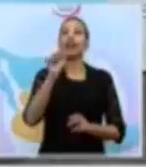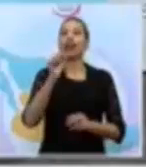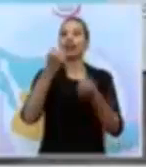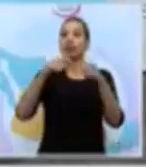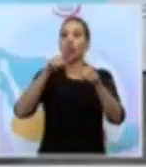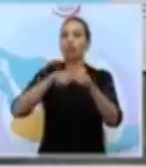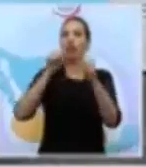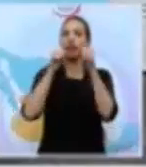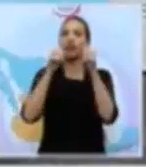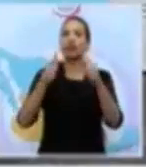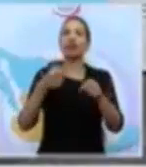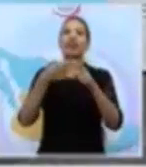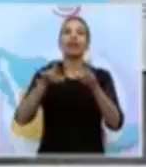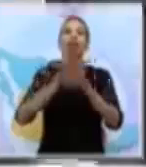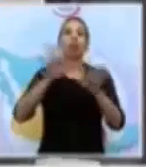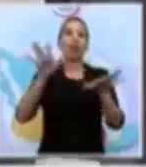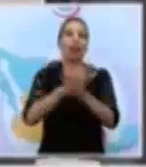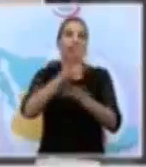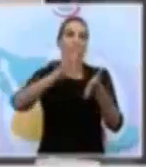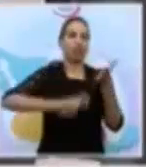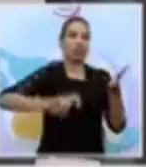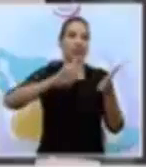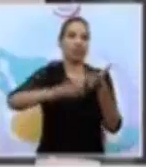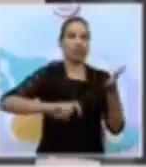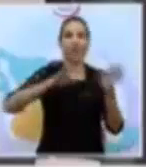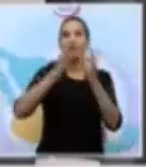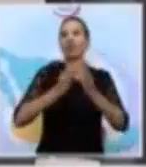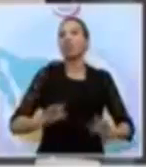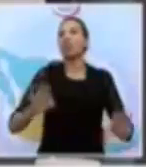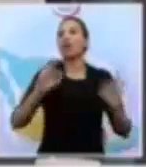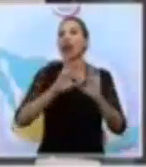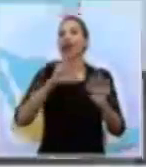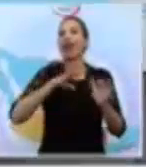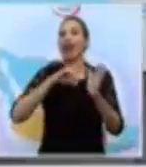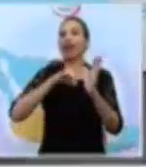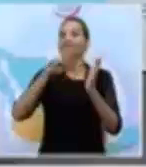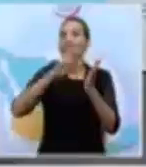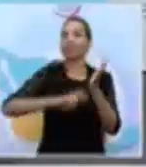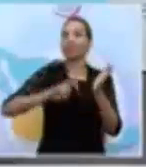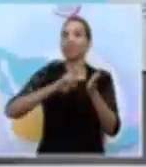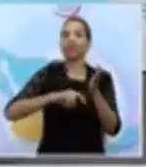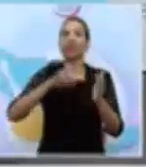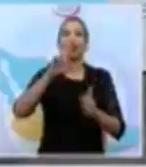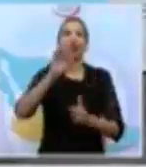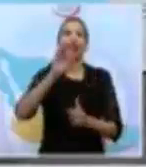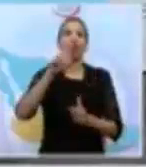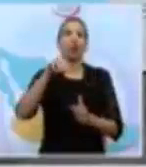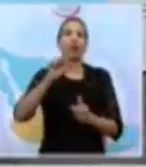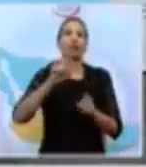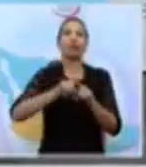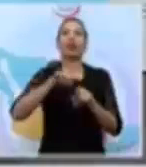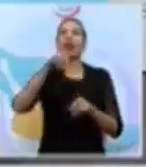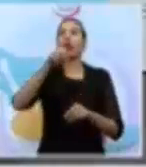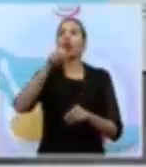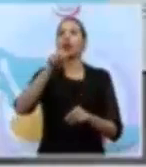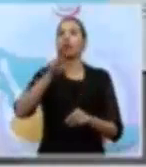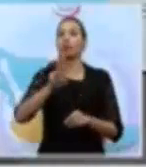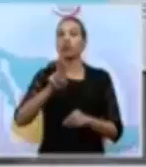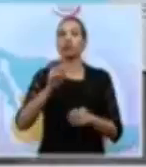las 18 grandes reformas como reformas muy importantes. También destacamos ahí como Naciones